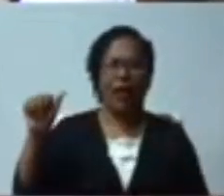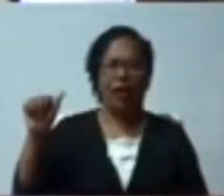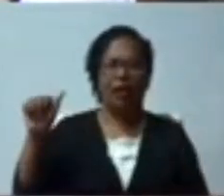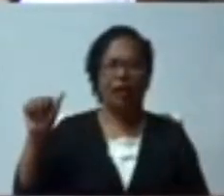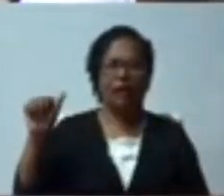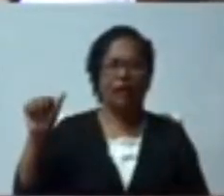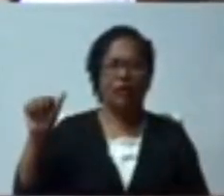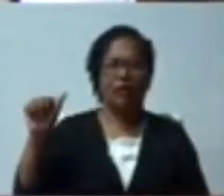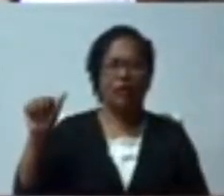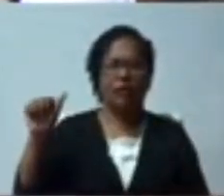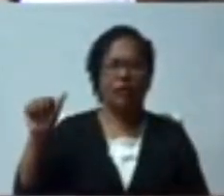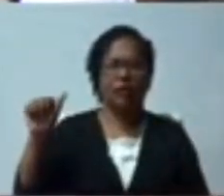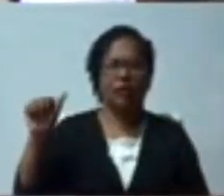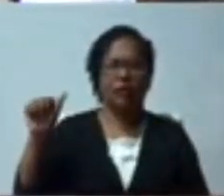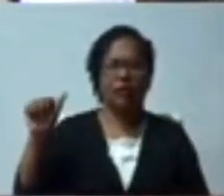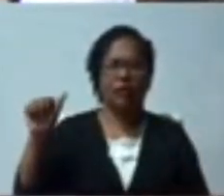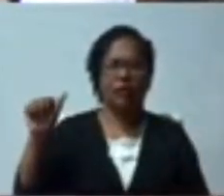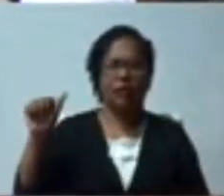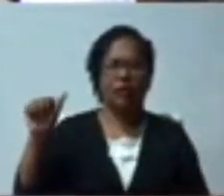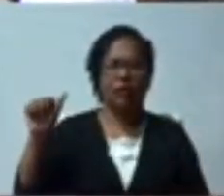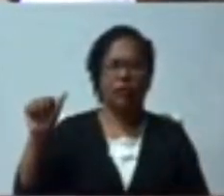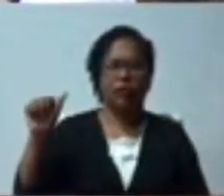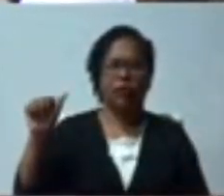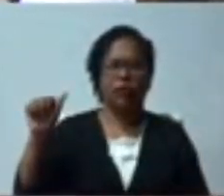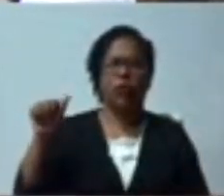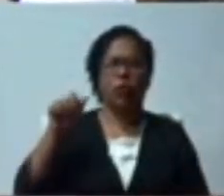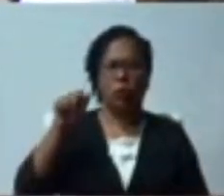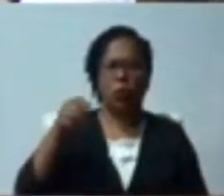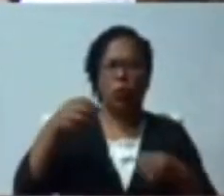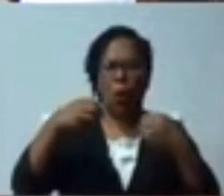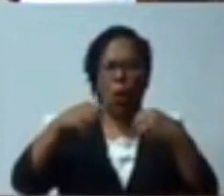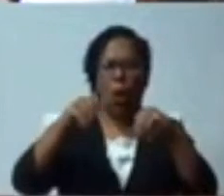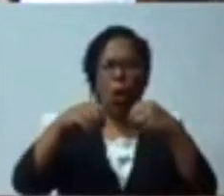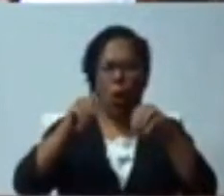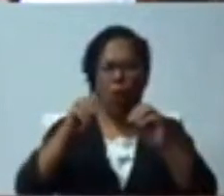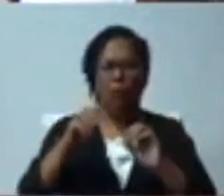tú lo puedes conseguir por menos de $200.